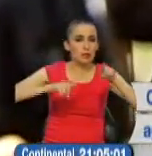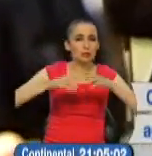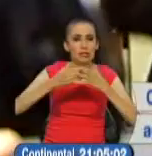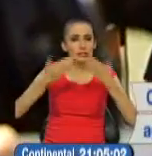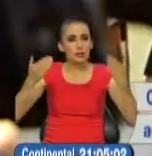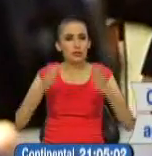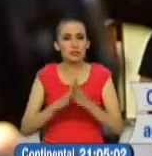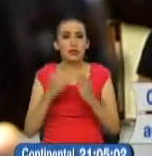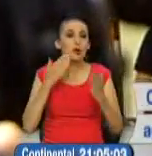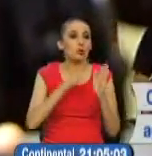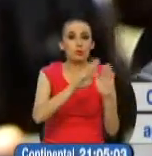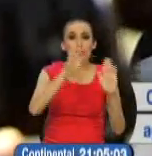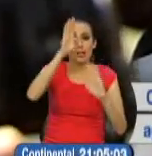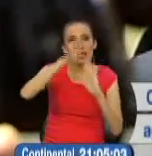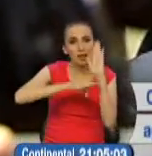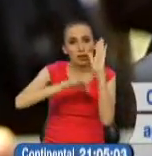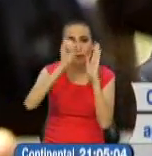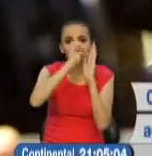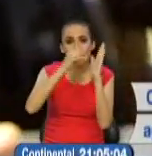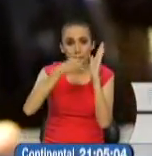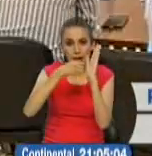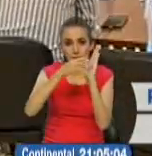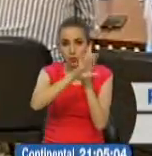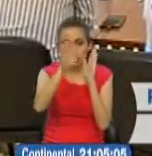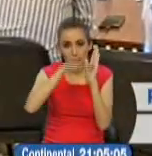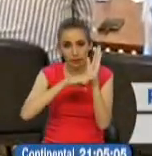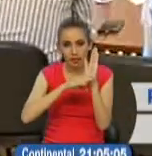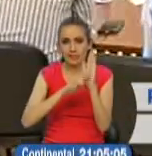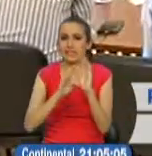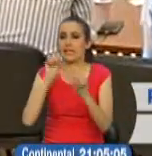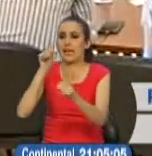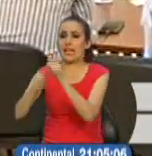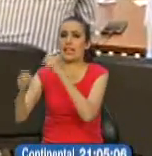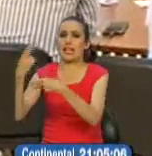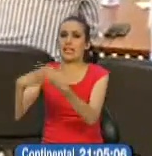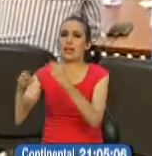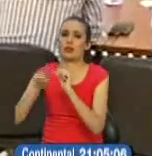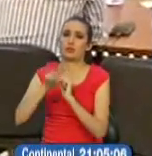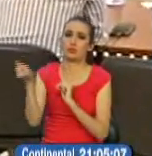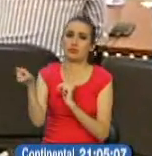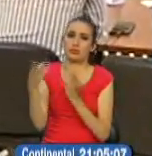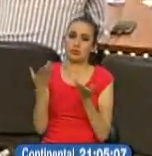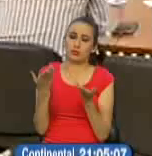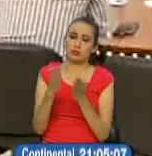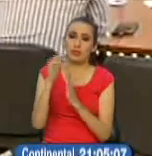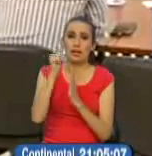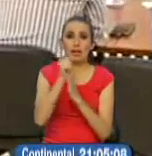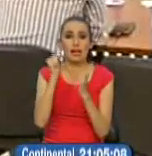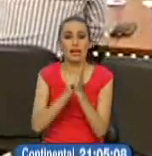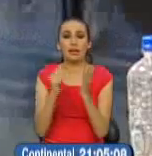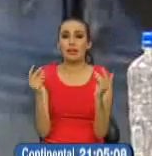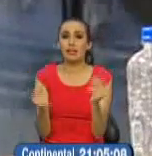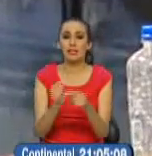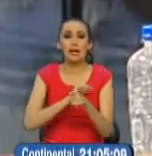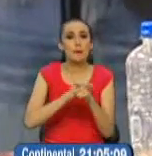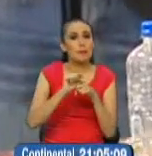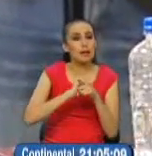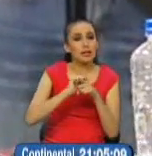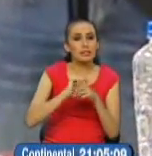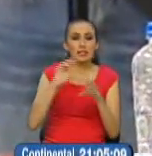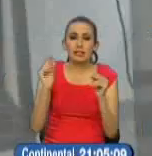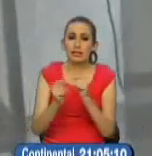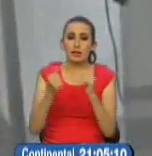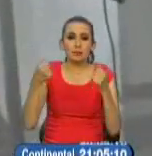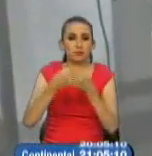bajan la carga tributaria, eso afecta a todos los negocios. Siendo el desafío de dicha agenda que sea de inmediata aplicación y